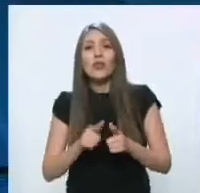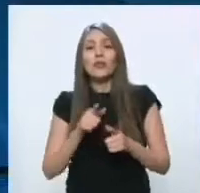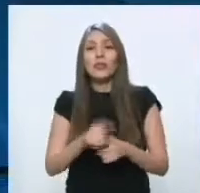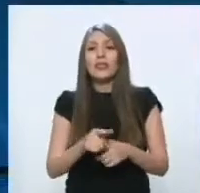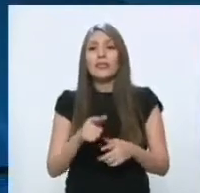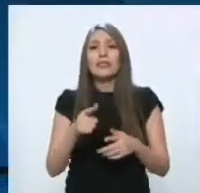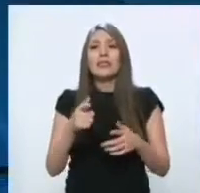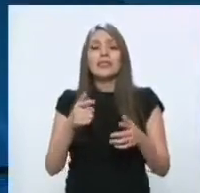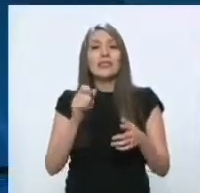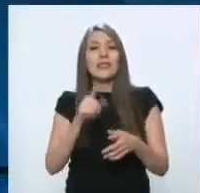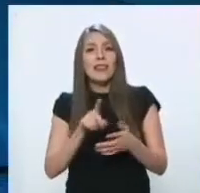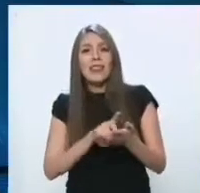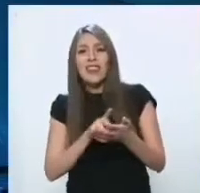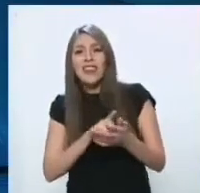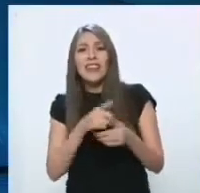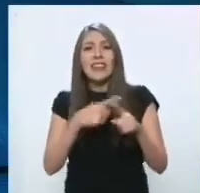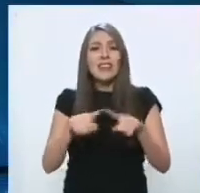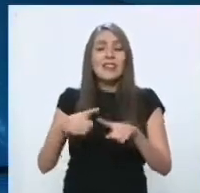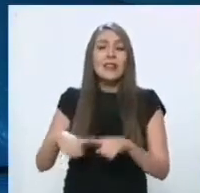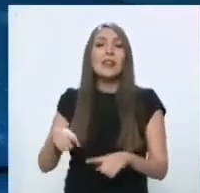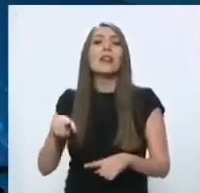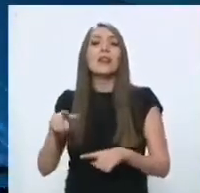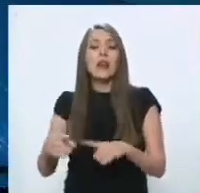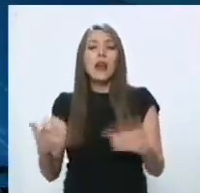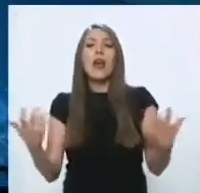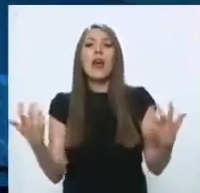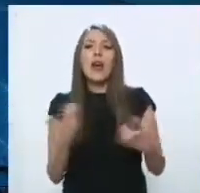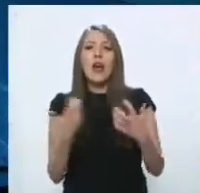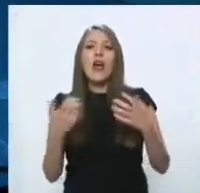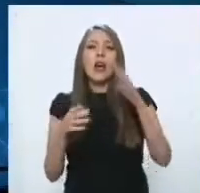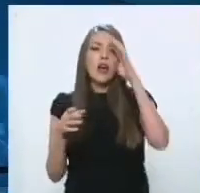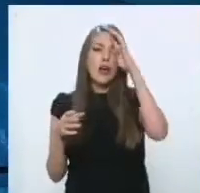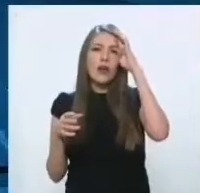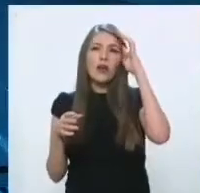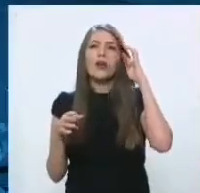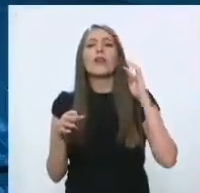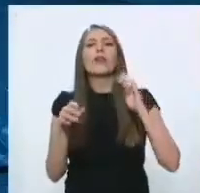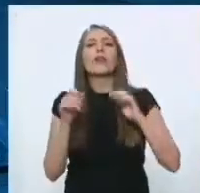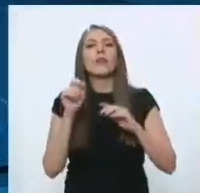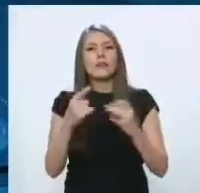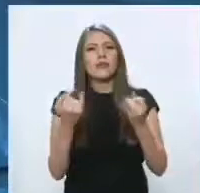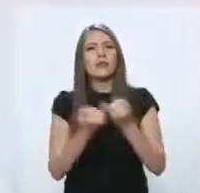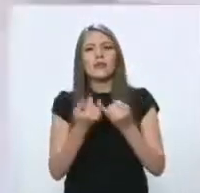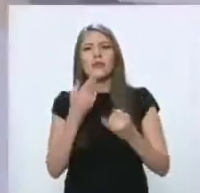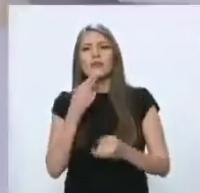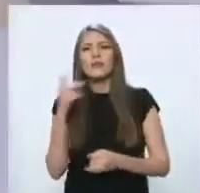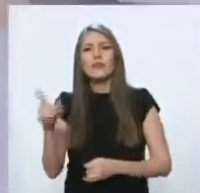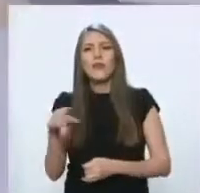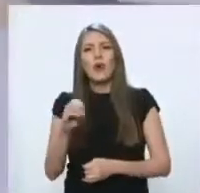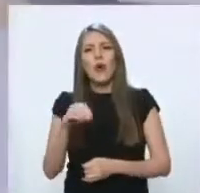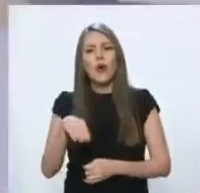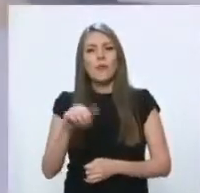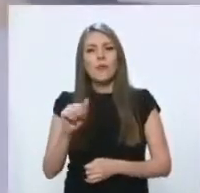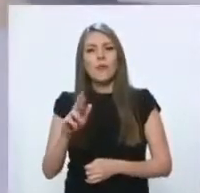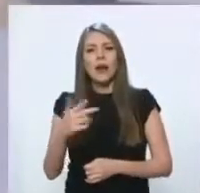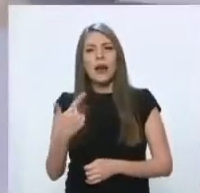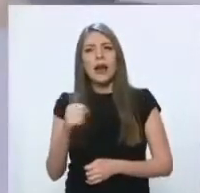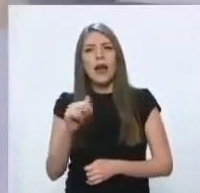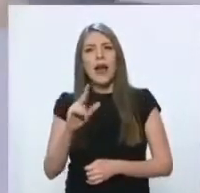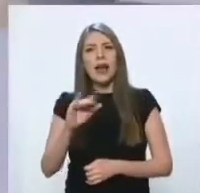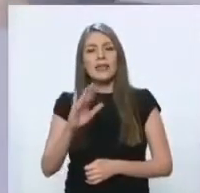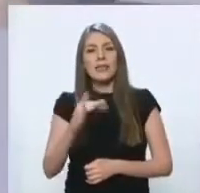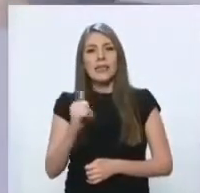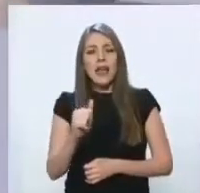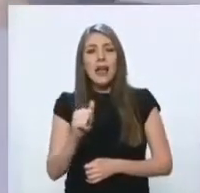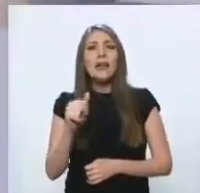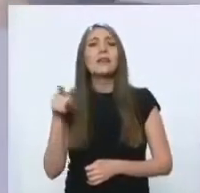móvil, el objetivo es un funcionario de gobierno, como pasó con Omar García Harfuch, pero realmente no es eso. Realmente